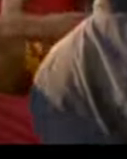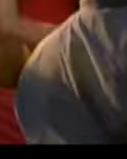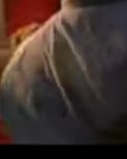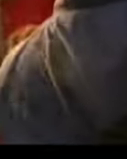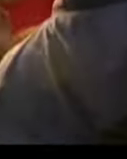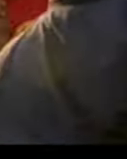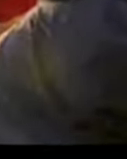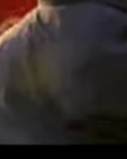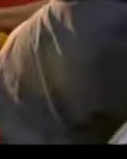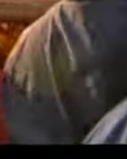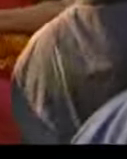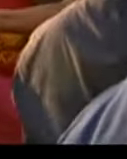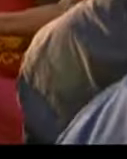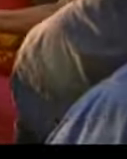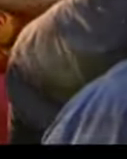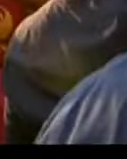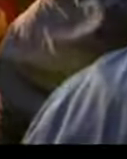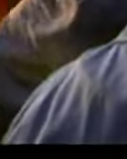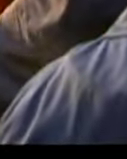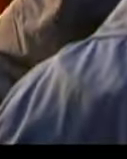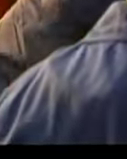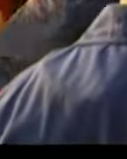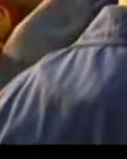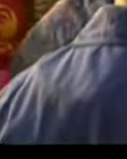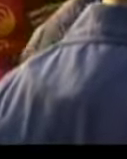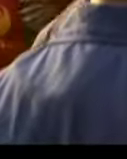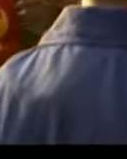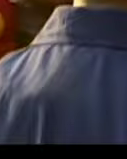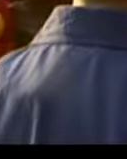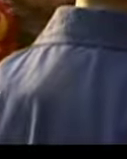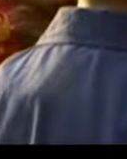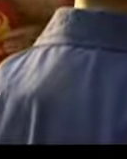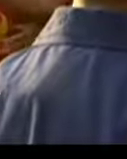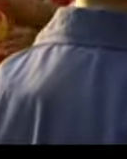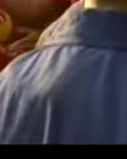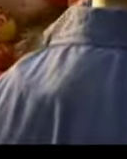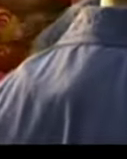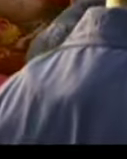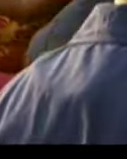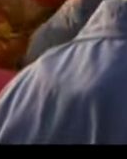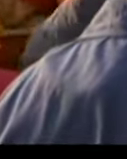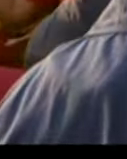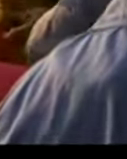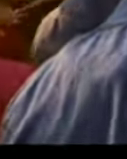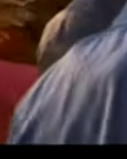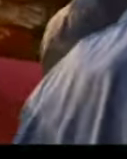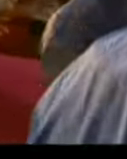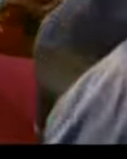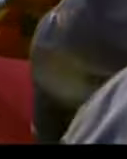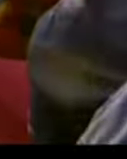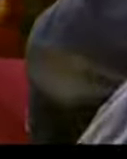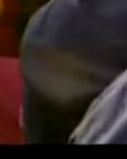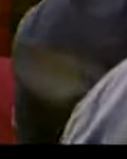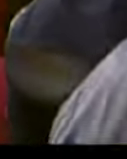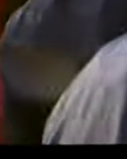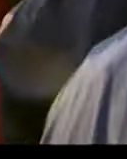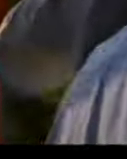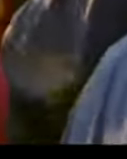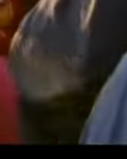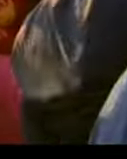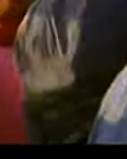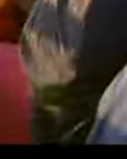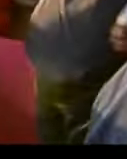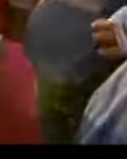la necesidad de fortalecer la organización de las féminas del país en la lucha por la igualdad y justicia